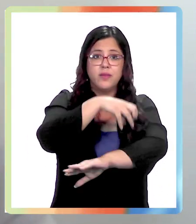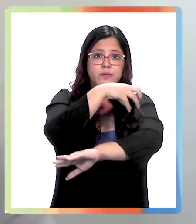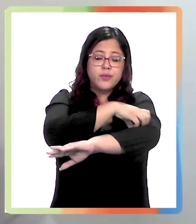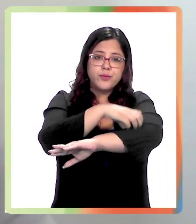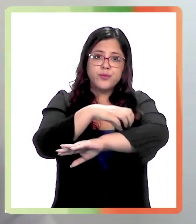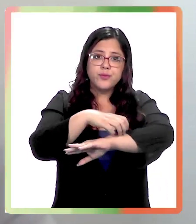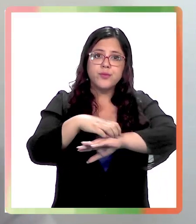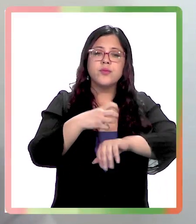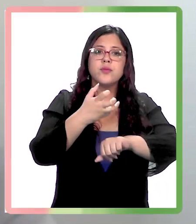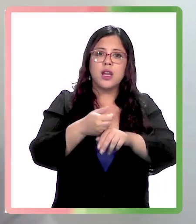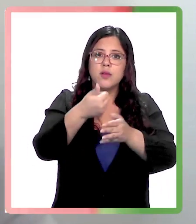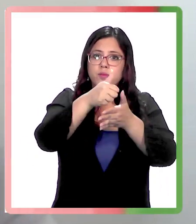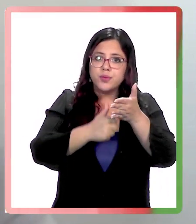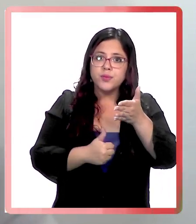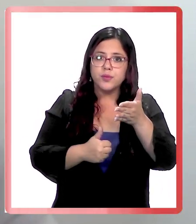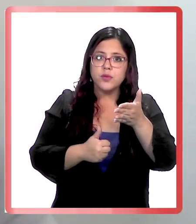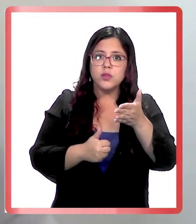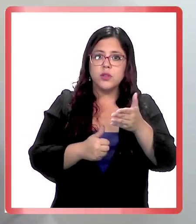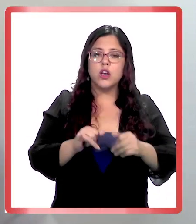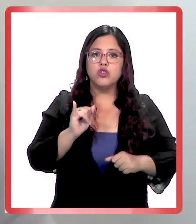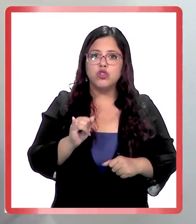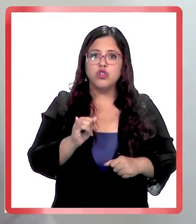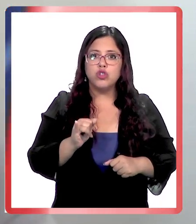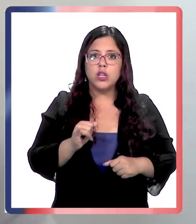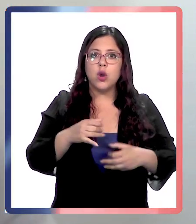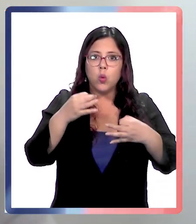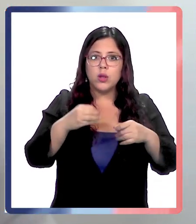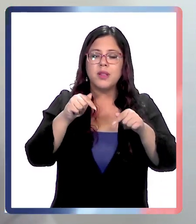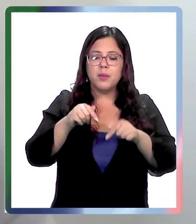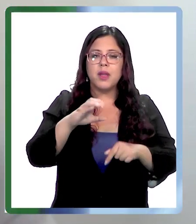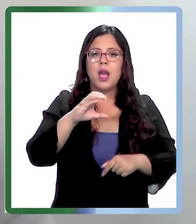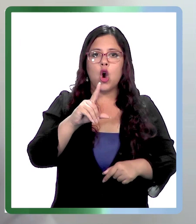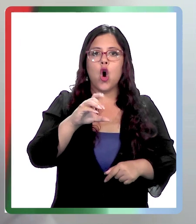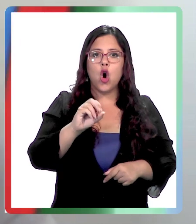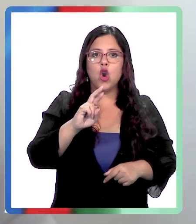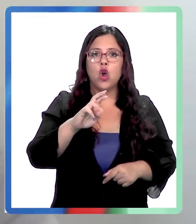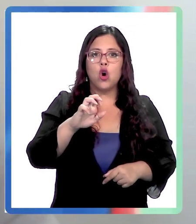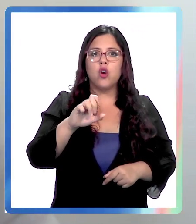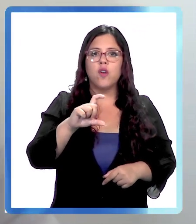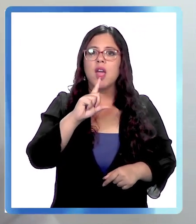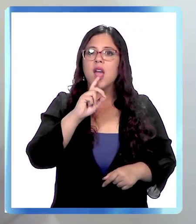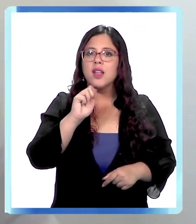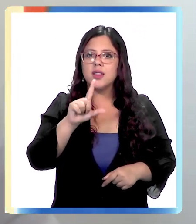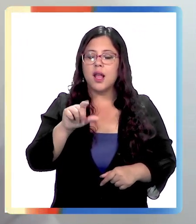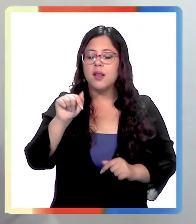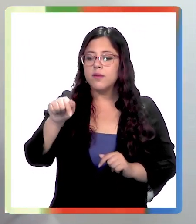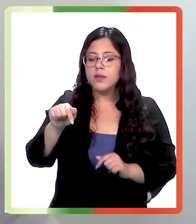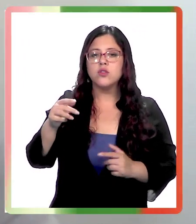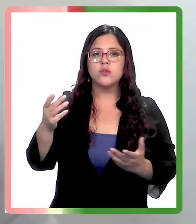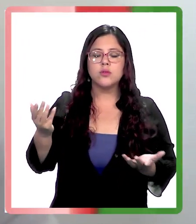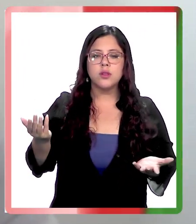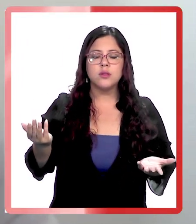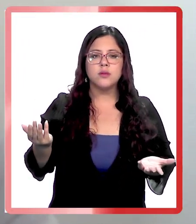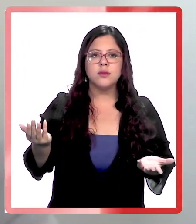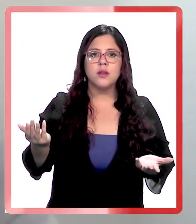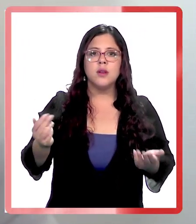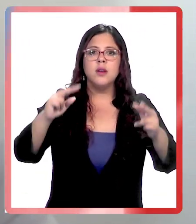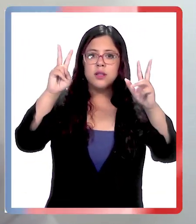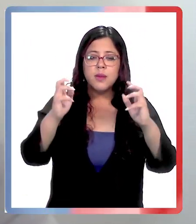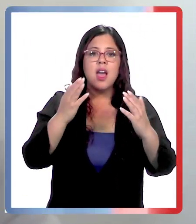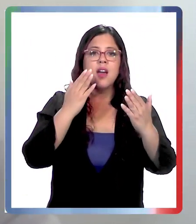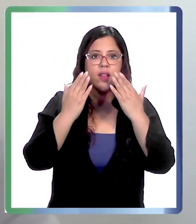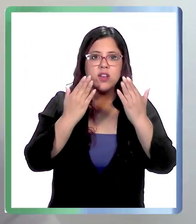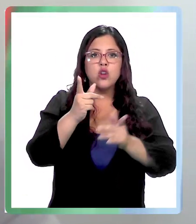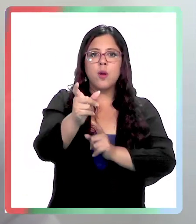está realizando cirugía laparoscópica para el cáncer colorectal. Situación que es